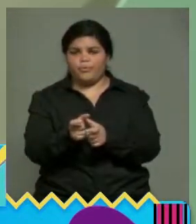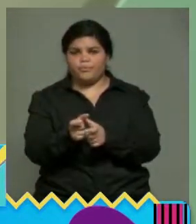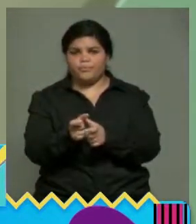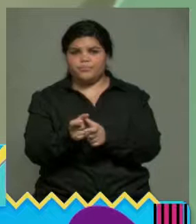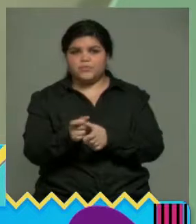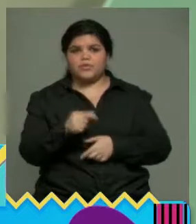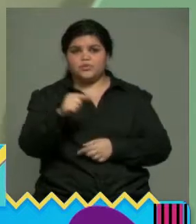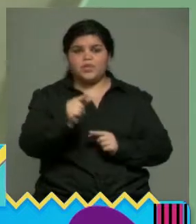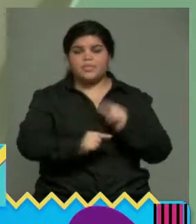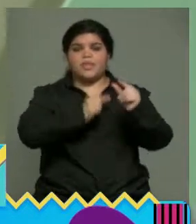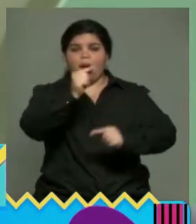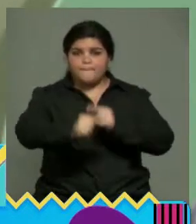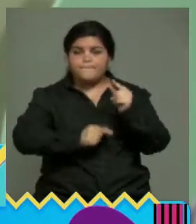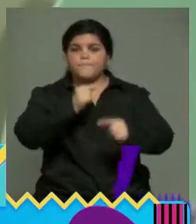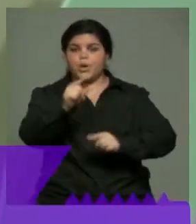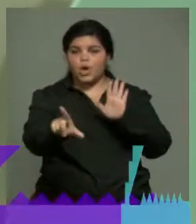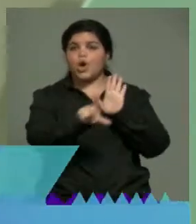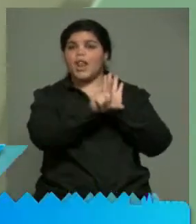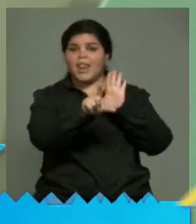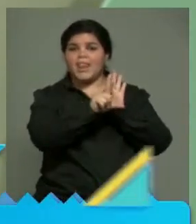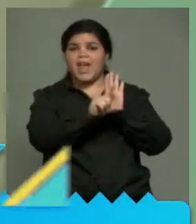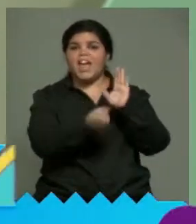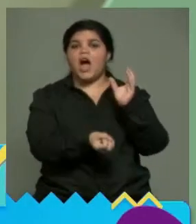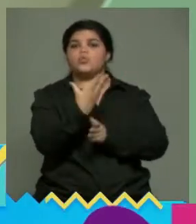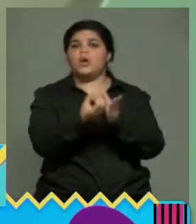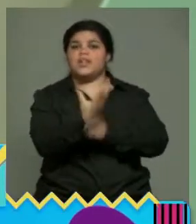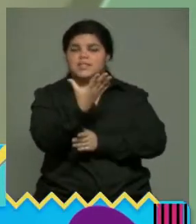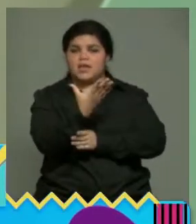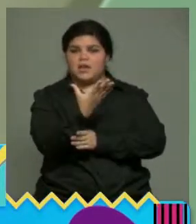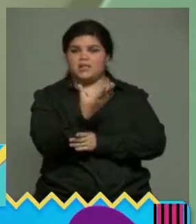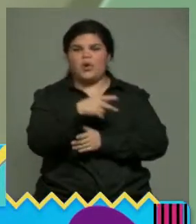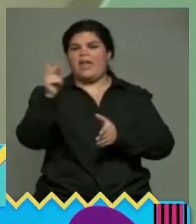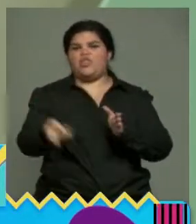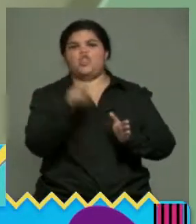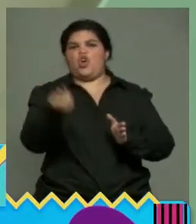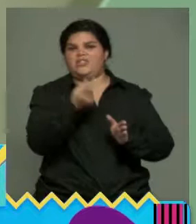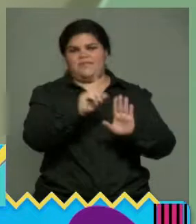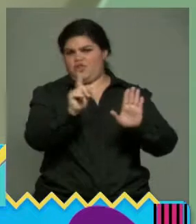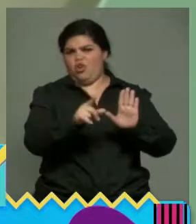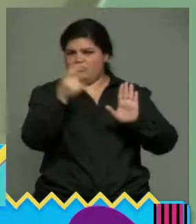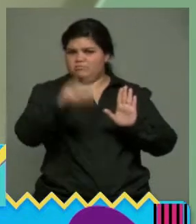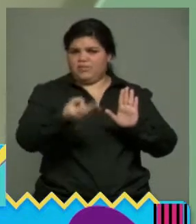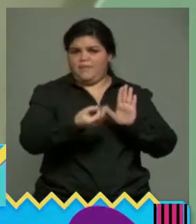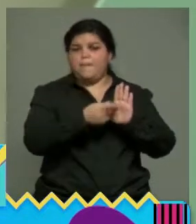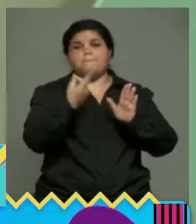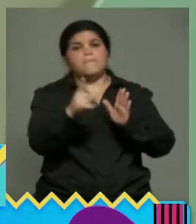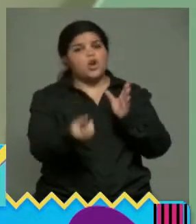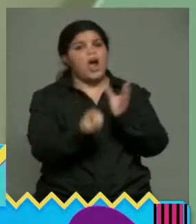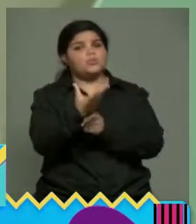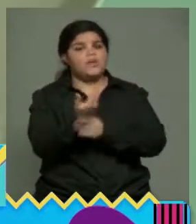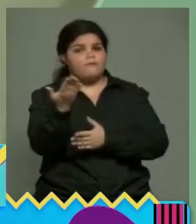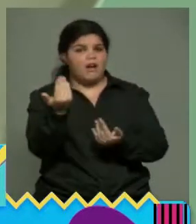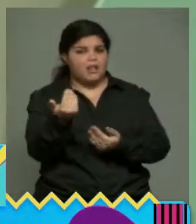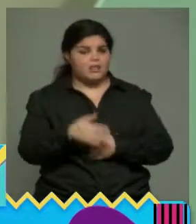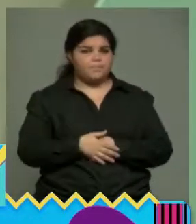tiene que ir actualizando, es decir, más que obsoleto, se va actualizando. Desde que salió la ley de tránsito en el año 90,